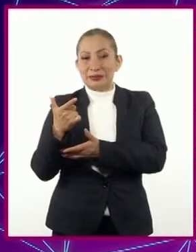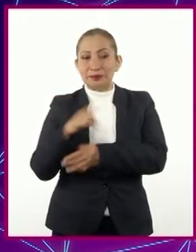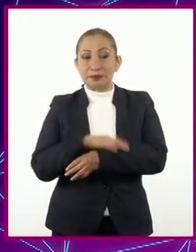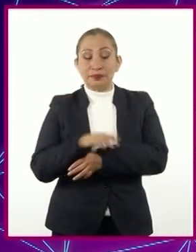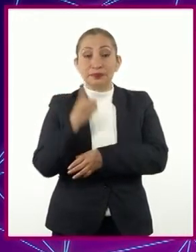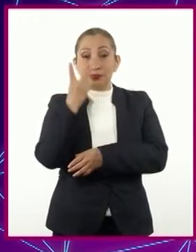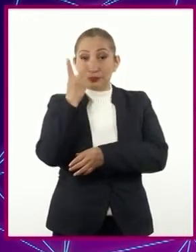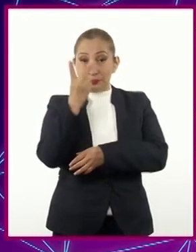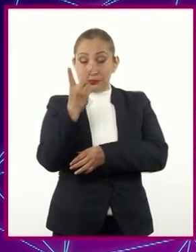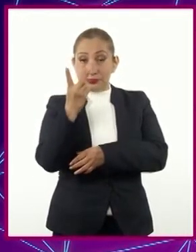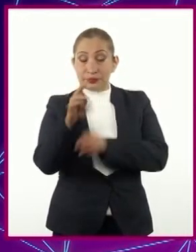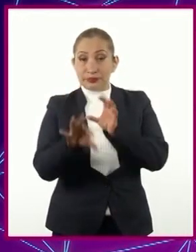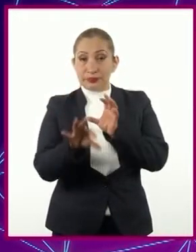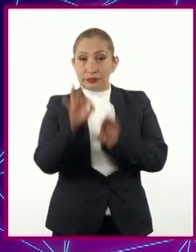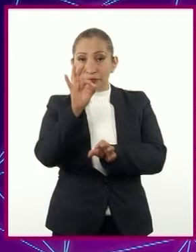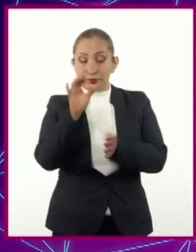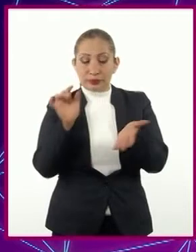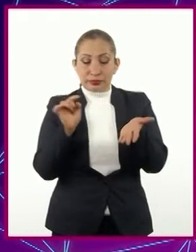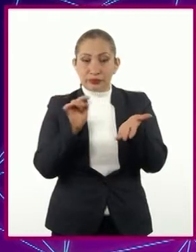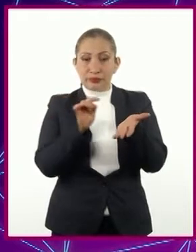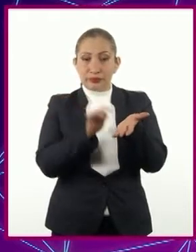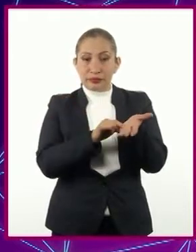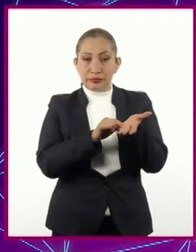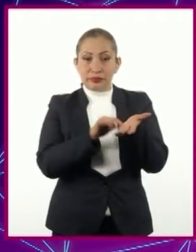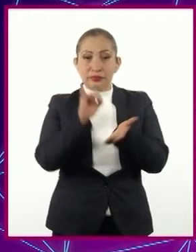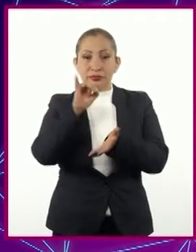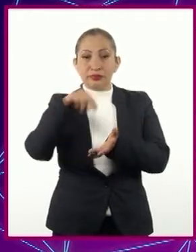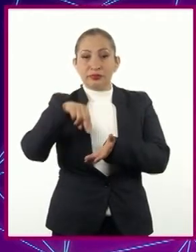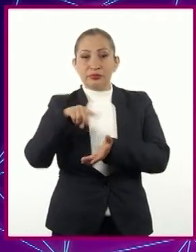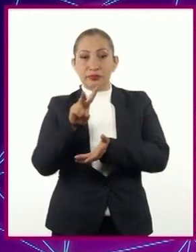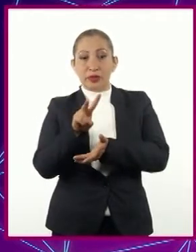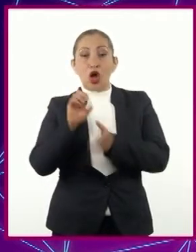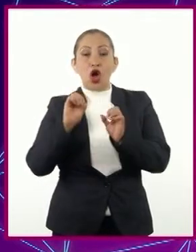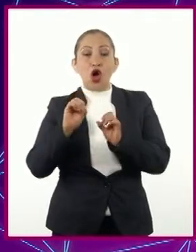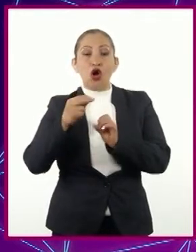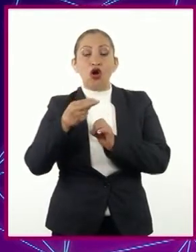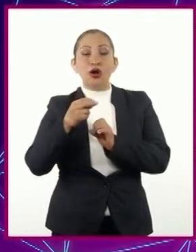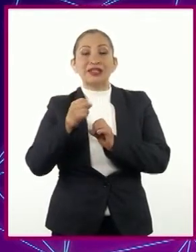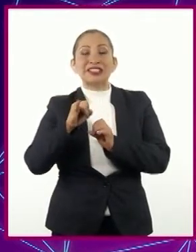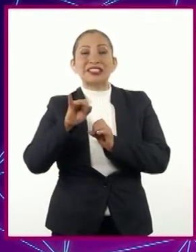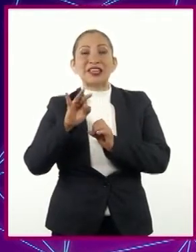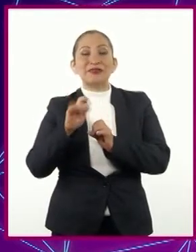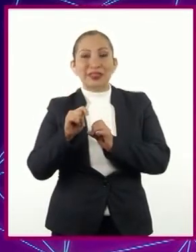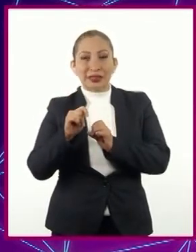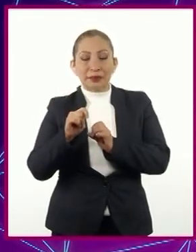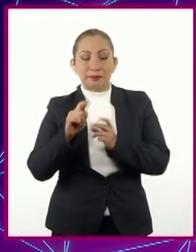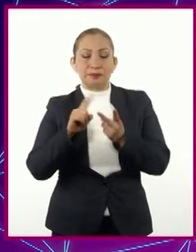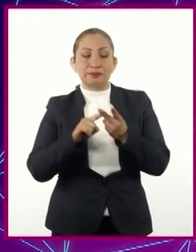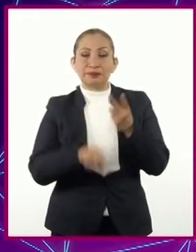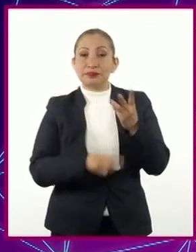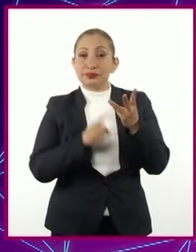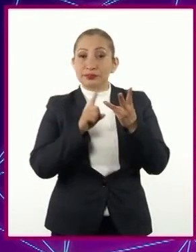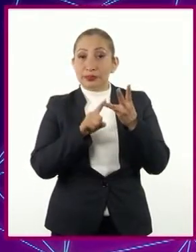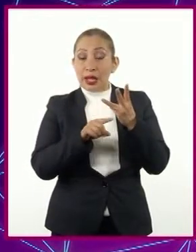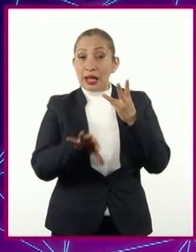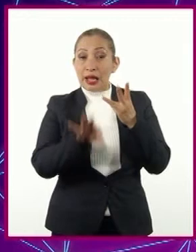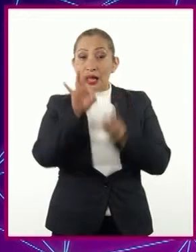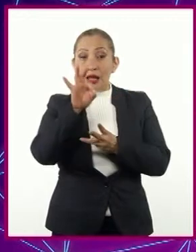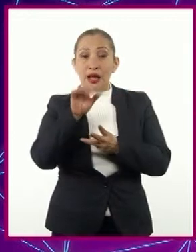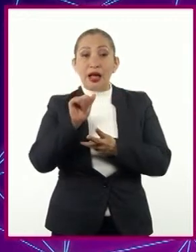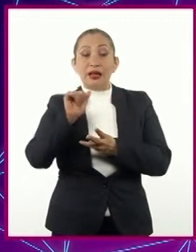2. Selecciona la tecla INV o Shift. 3. Selecciona